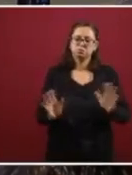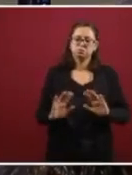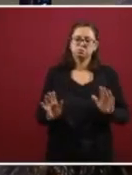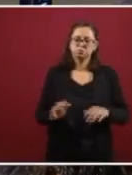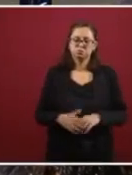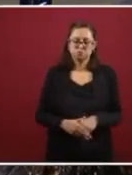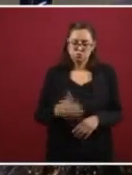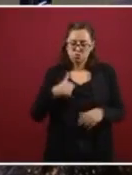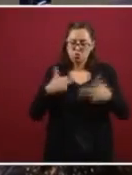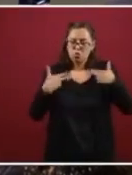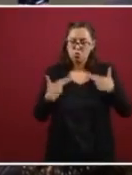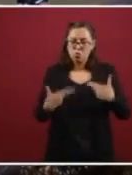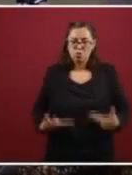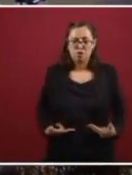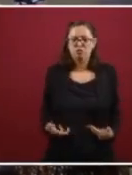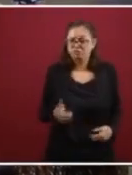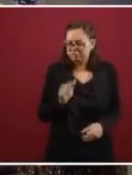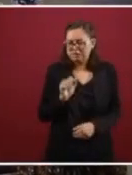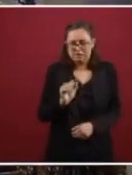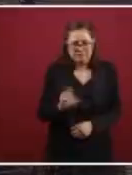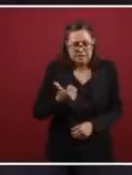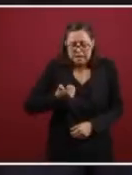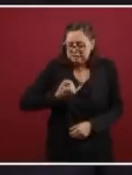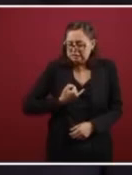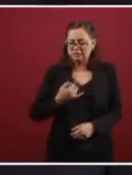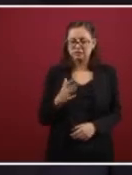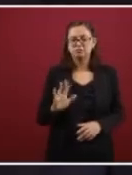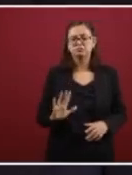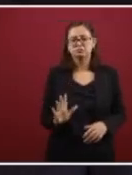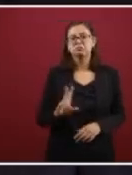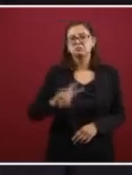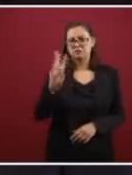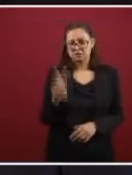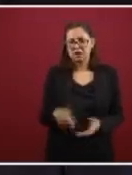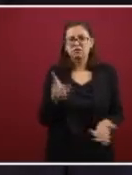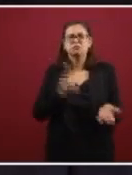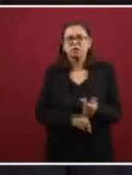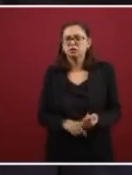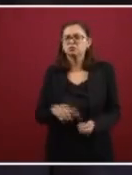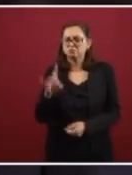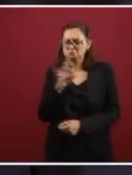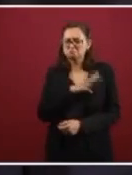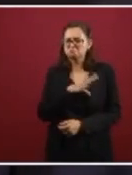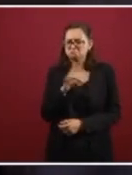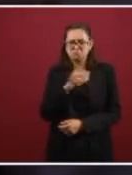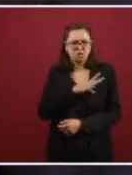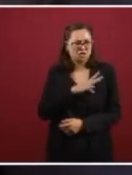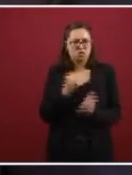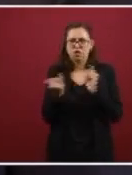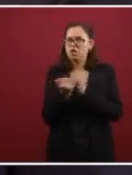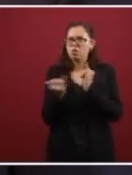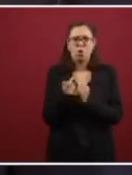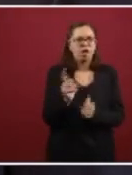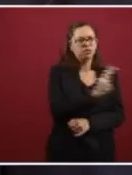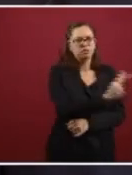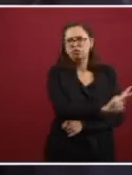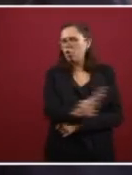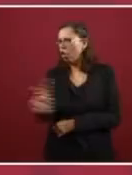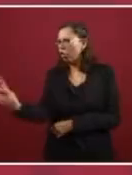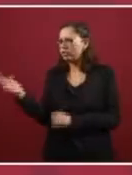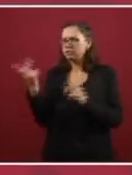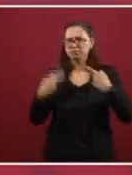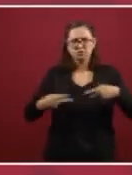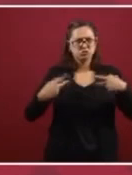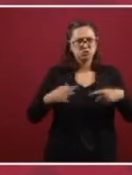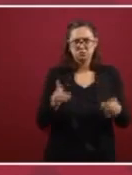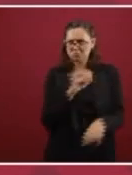Soy un ser humano, ya lo he dicho, que tiene miedos, como todos, pero no